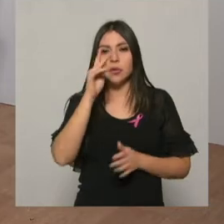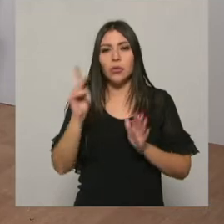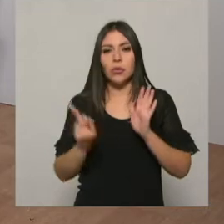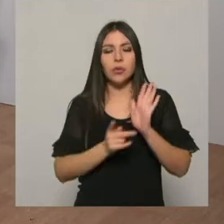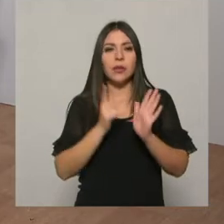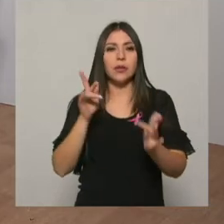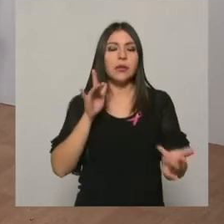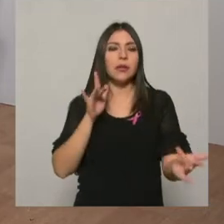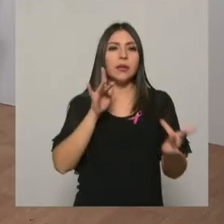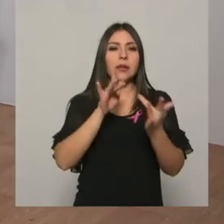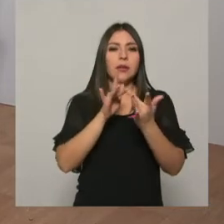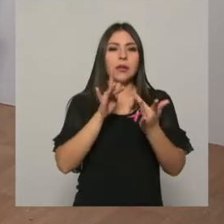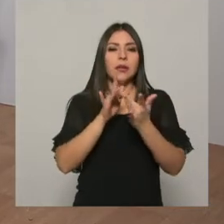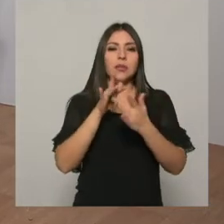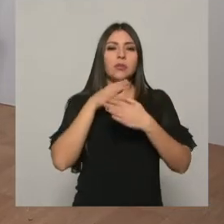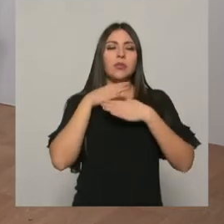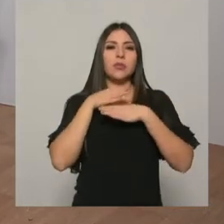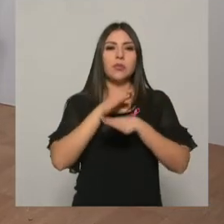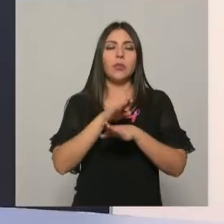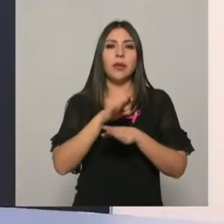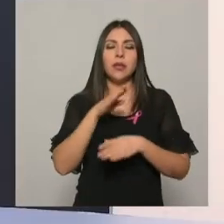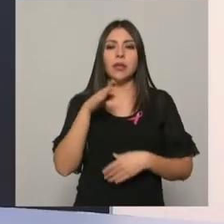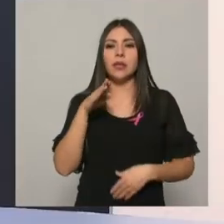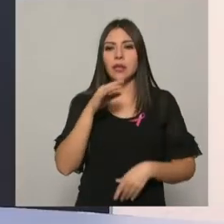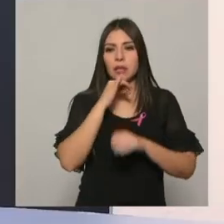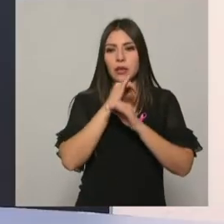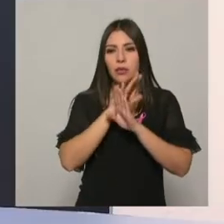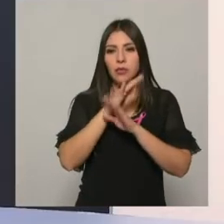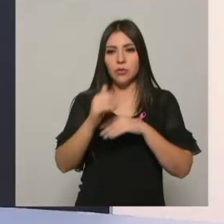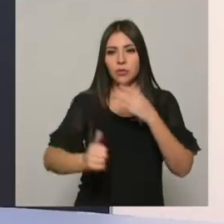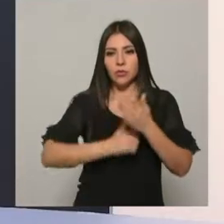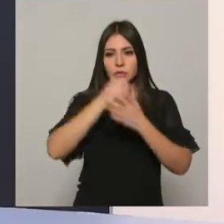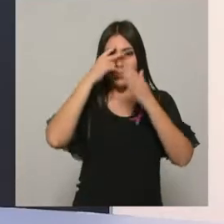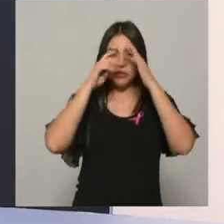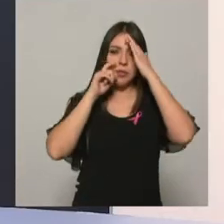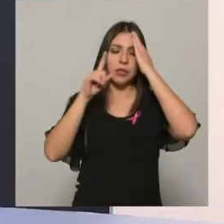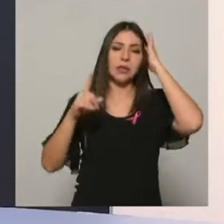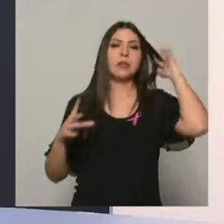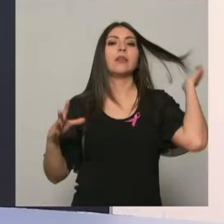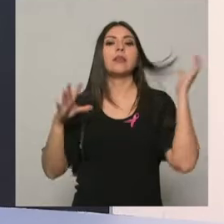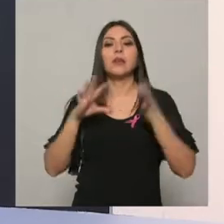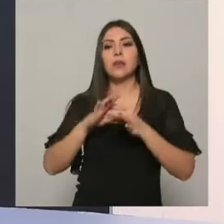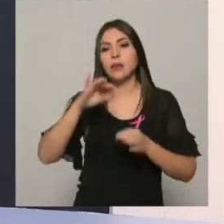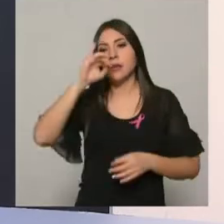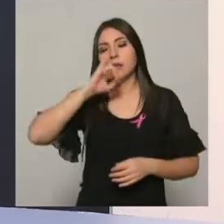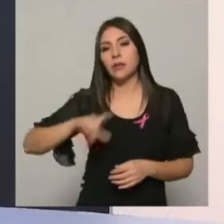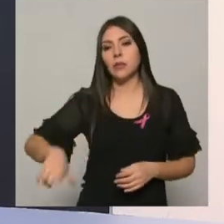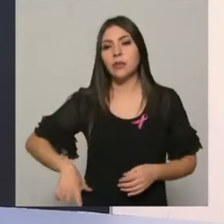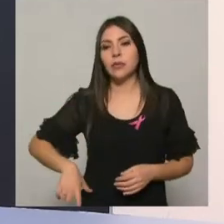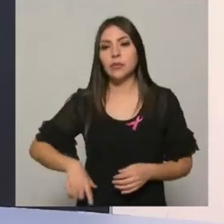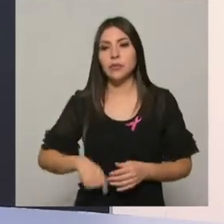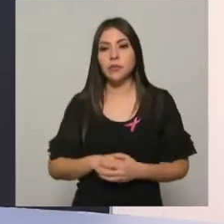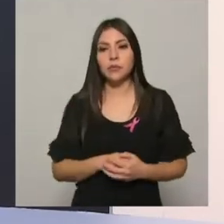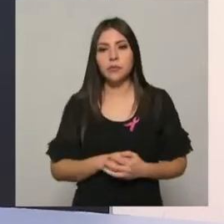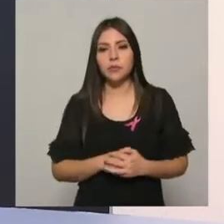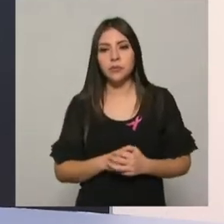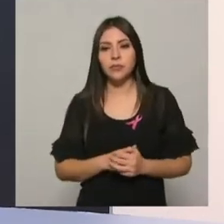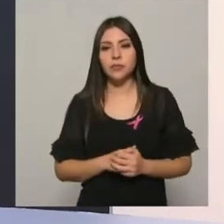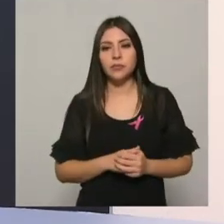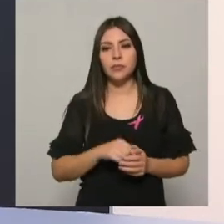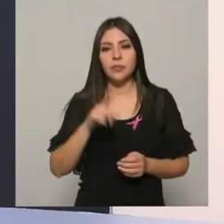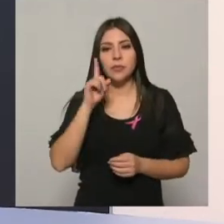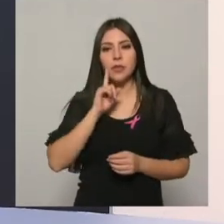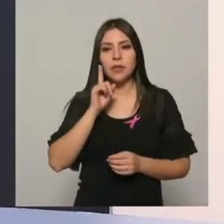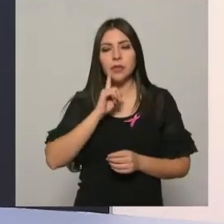cuenta con información relacionada a la Ciudad de México, con la jefatura de gobierno. La jefa de gobierno,